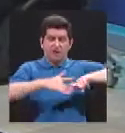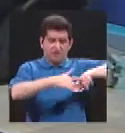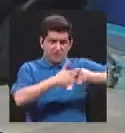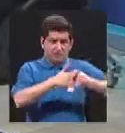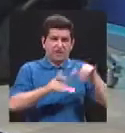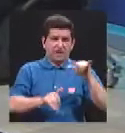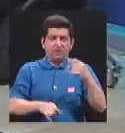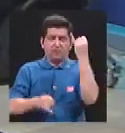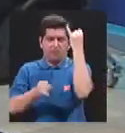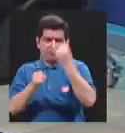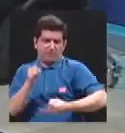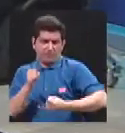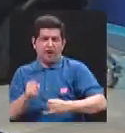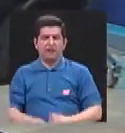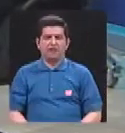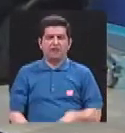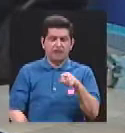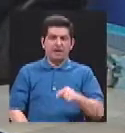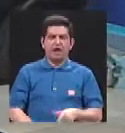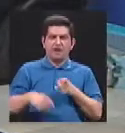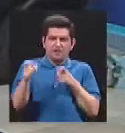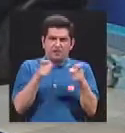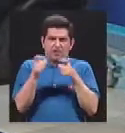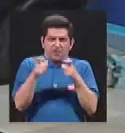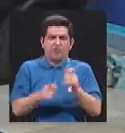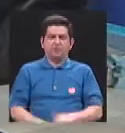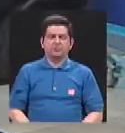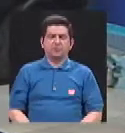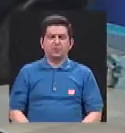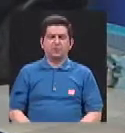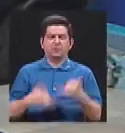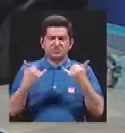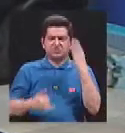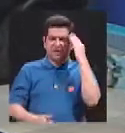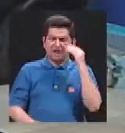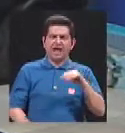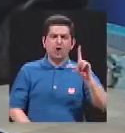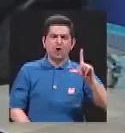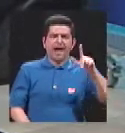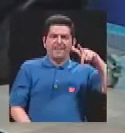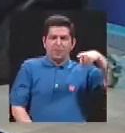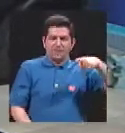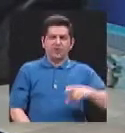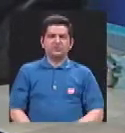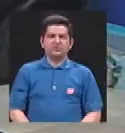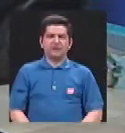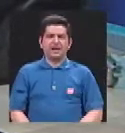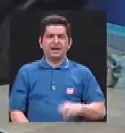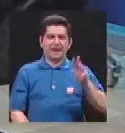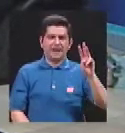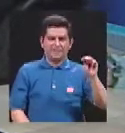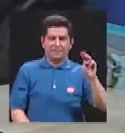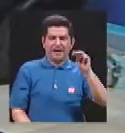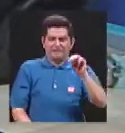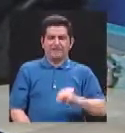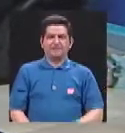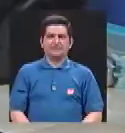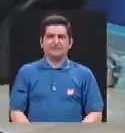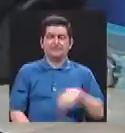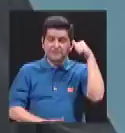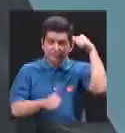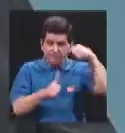la ceremonia de inauguración como la de clausura, la conducción de los experimentados Leonardo Perucci y Madeleine